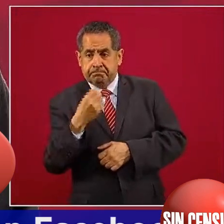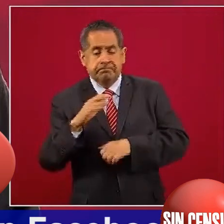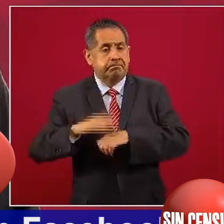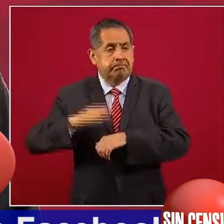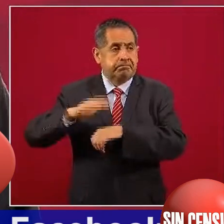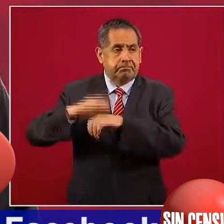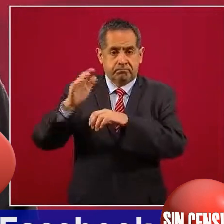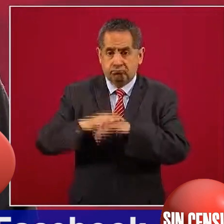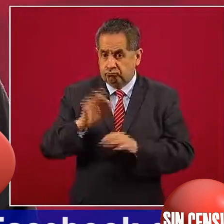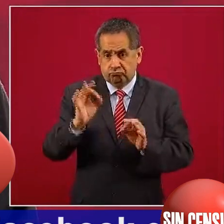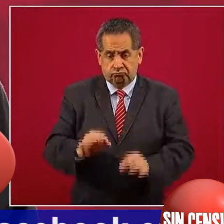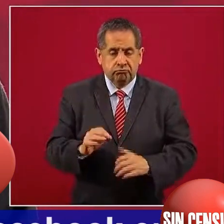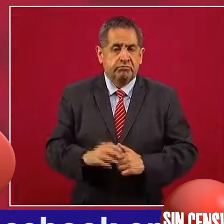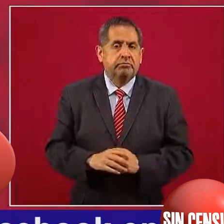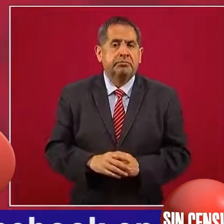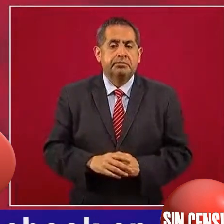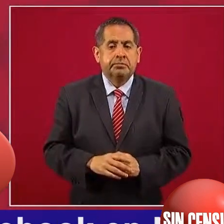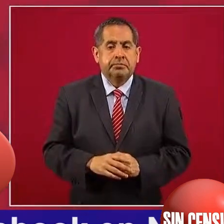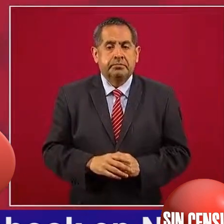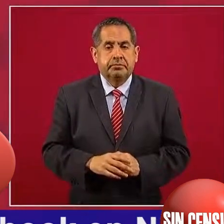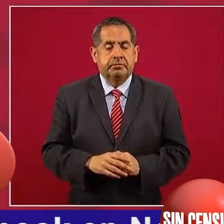en términos reales.